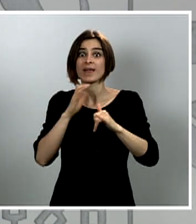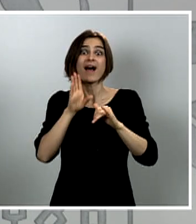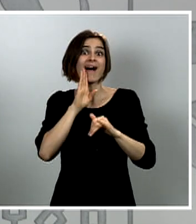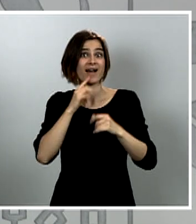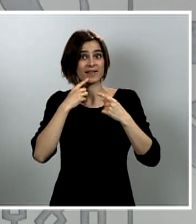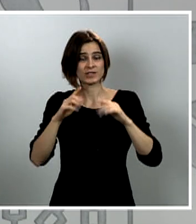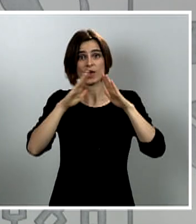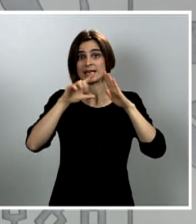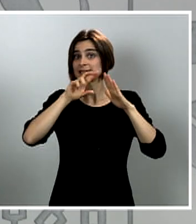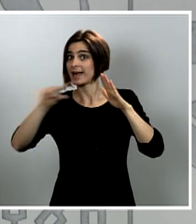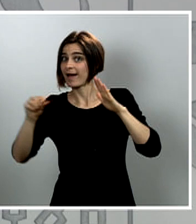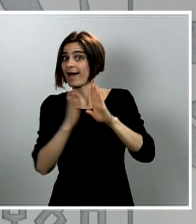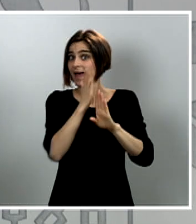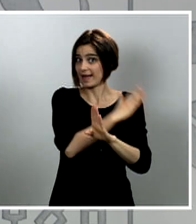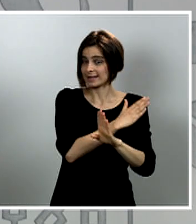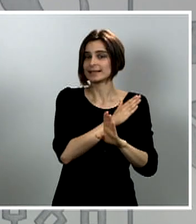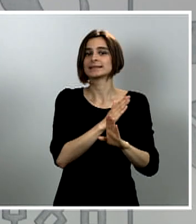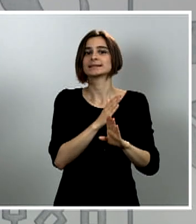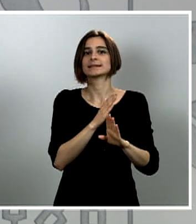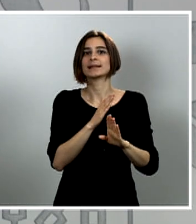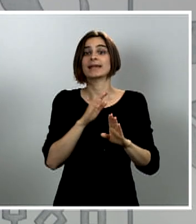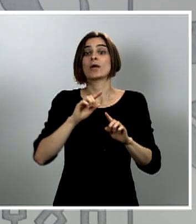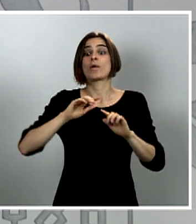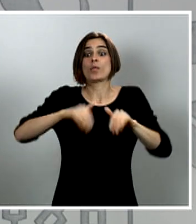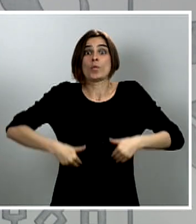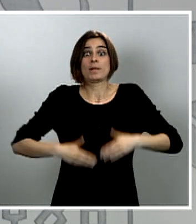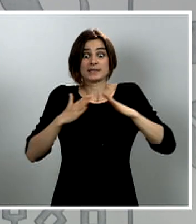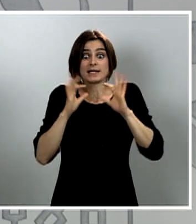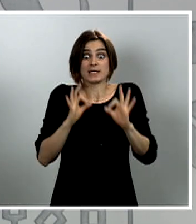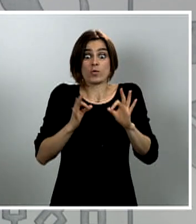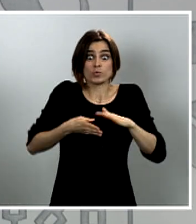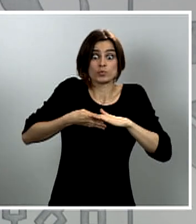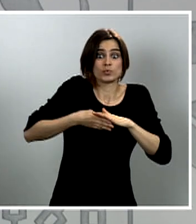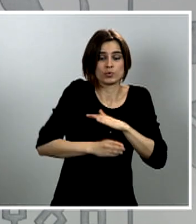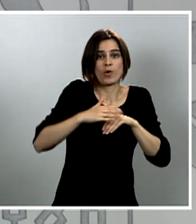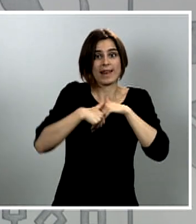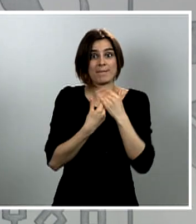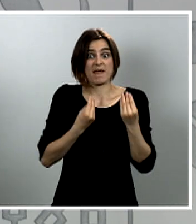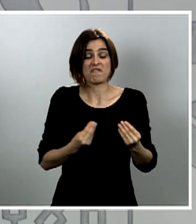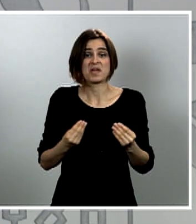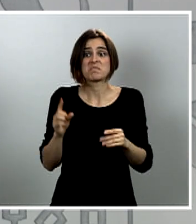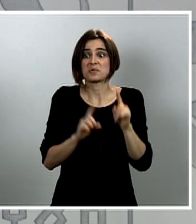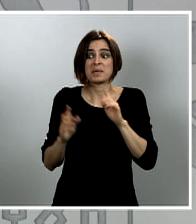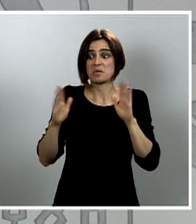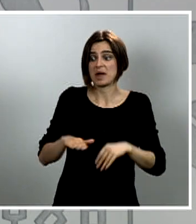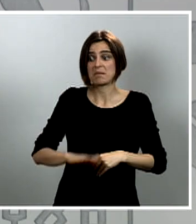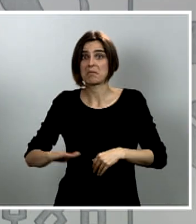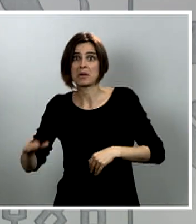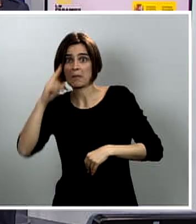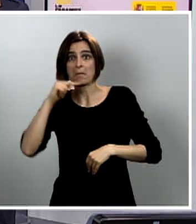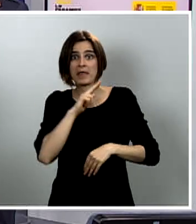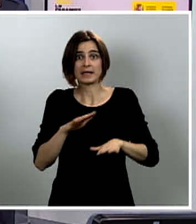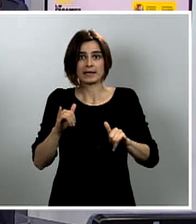importantes ni para los padres ni para los niños, pero desde luego las normas de higiene, cuanto mejor se apliquen, mejor.